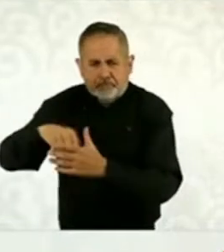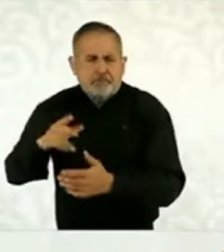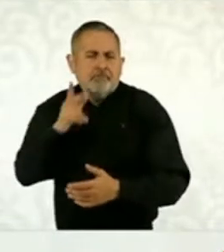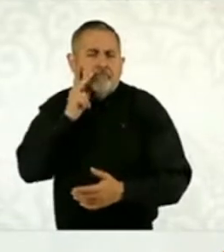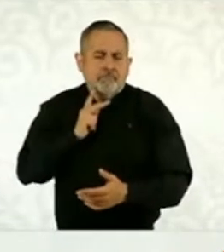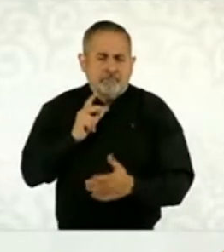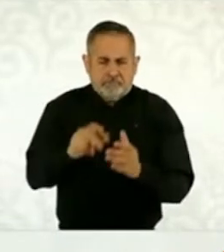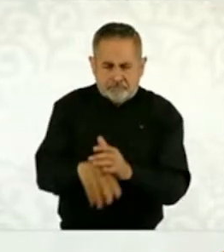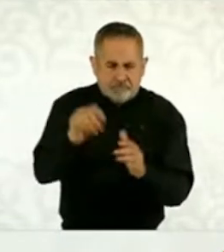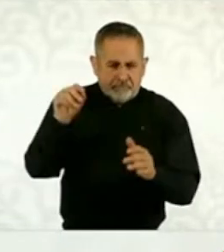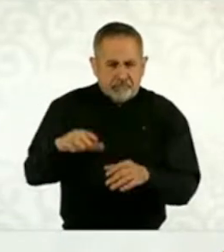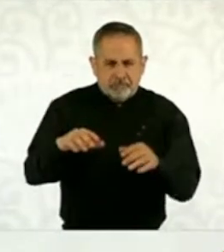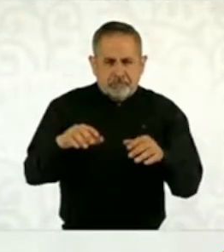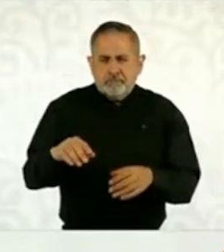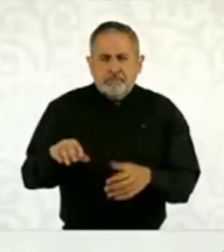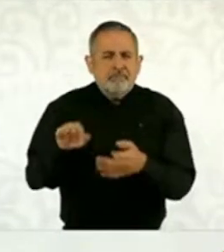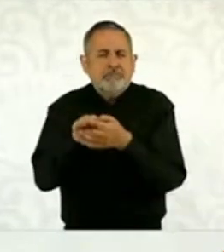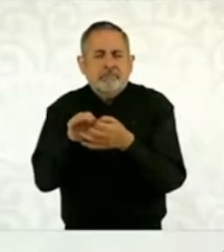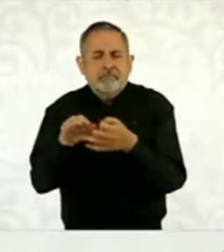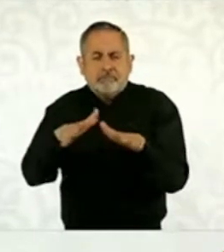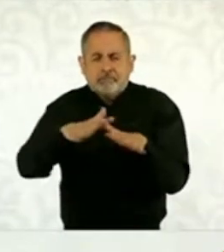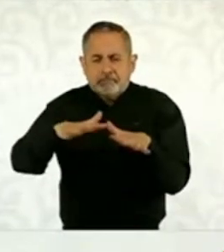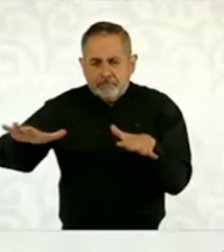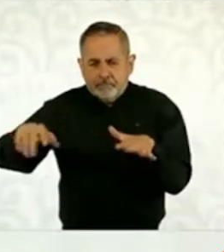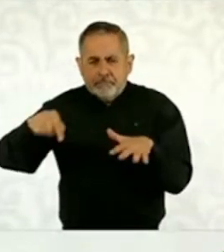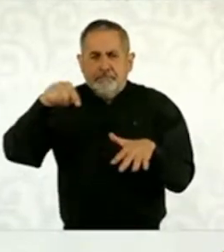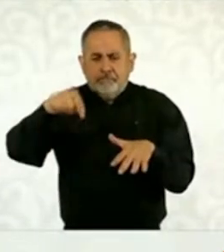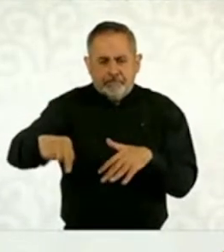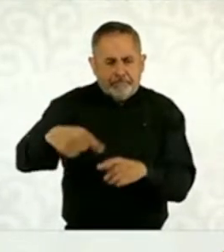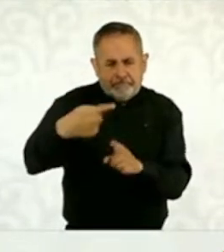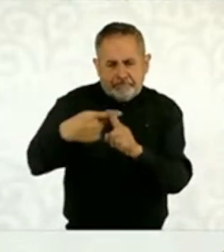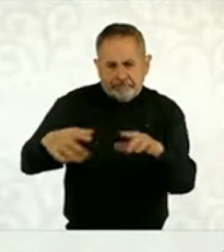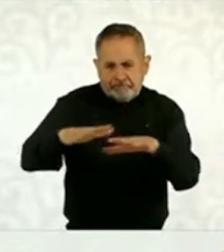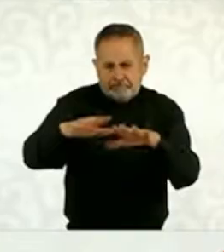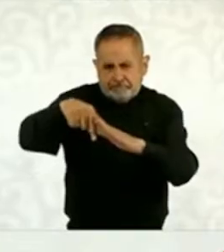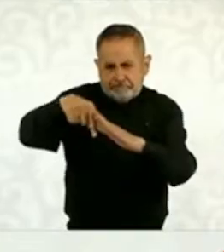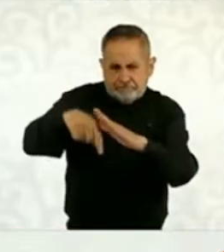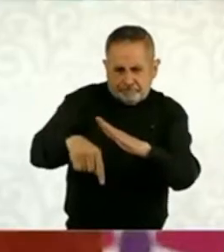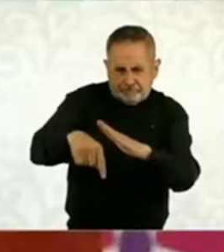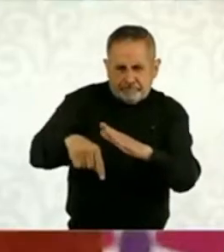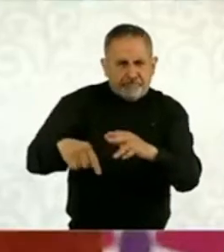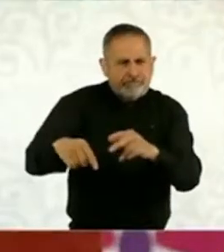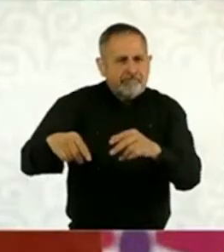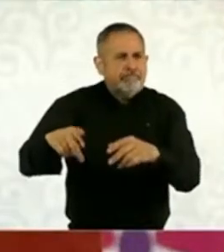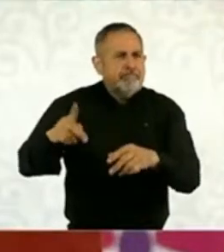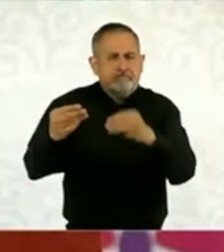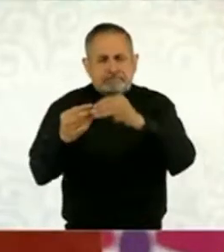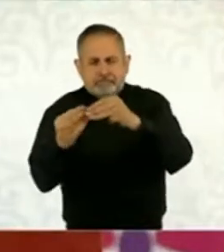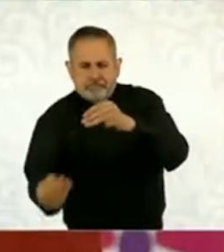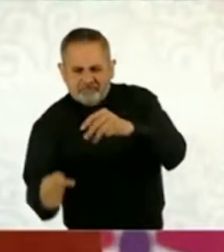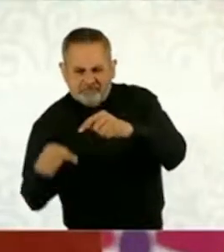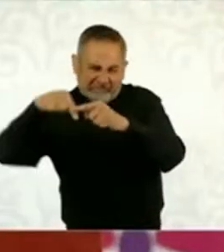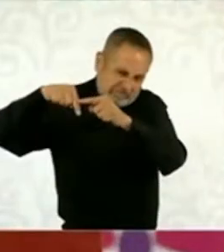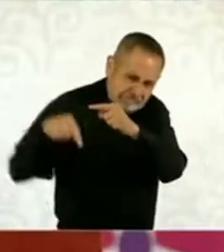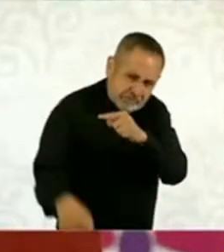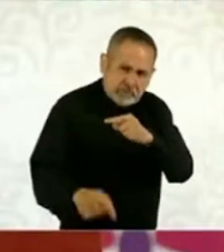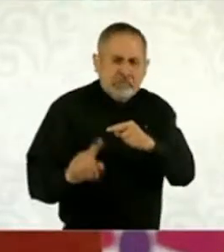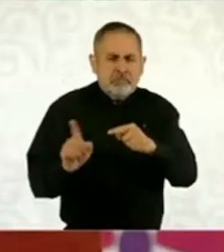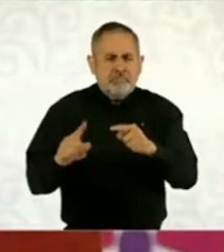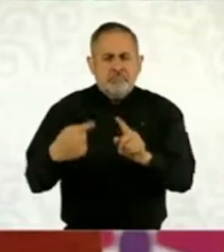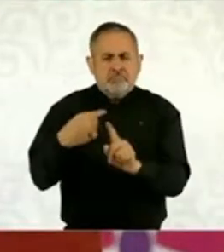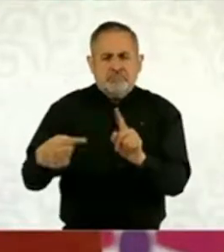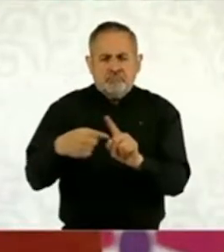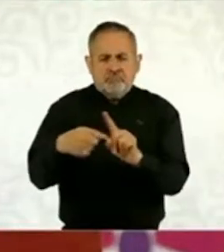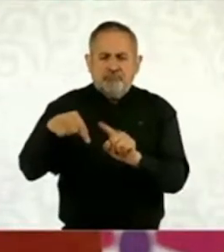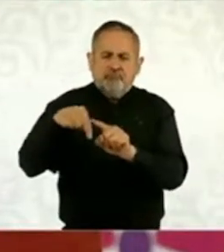que están cerca de la costa y donde la cantidad de kilómetros de perforación pues no son como en aguas profundas, que